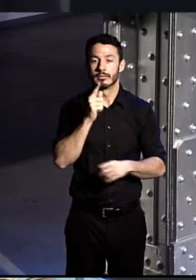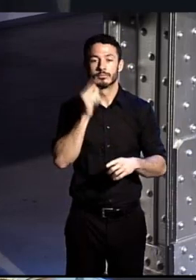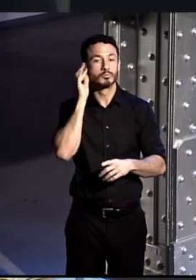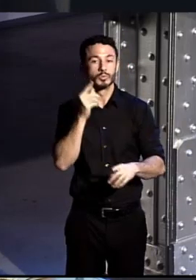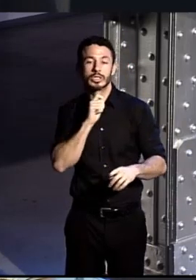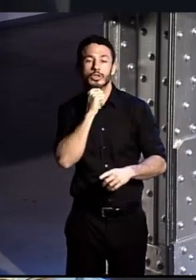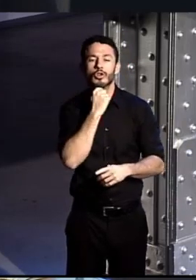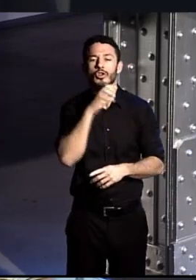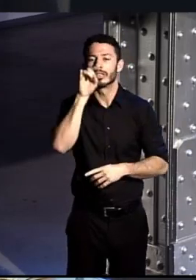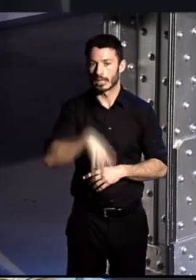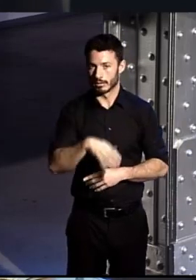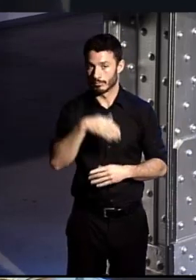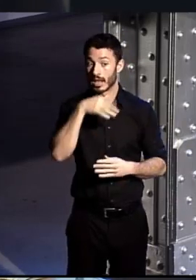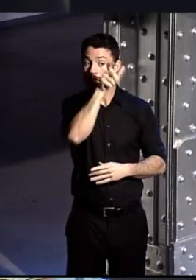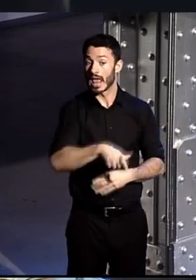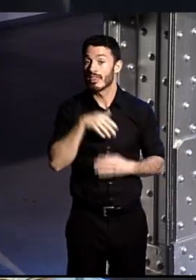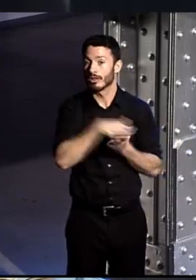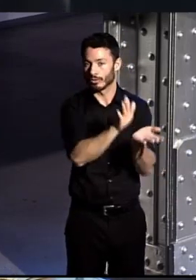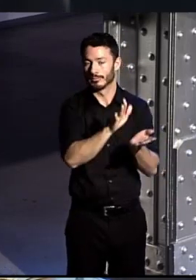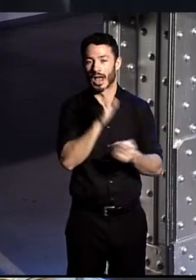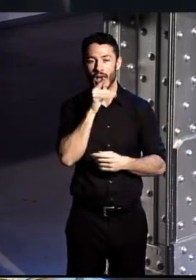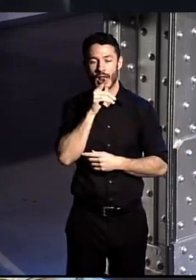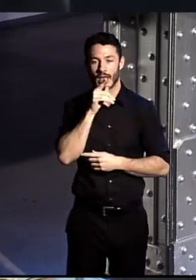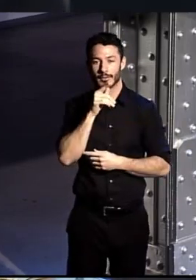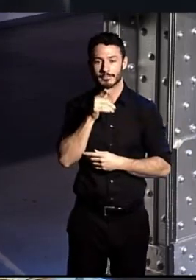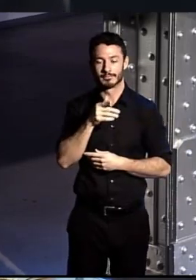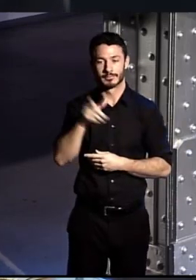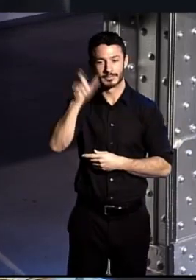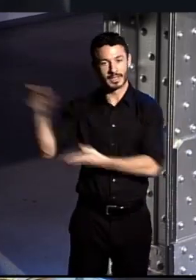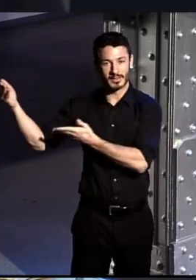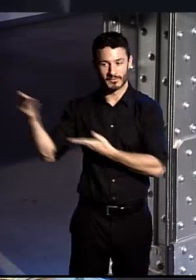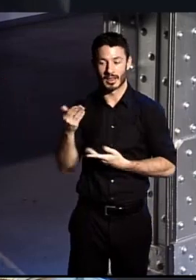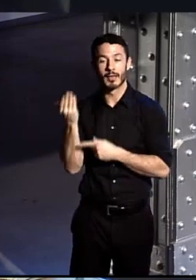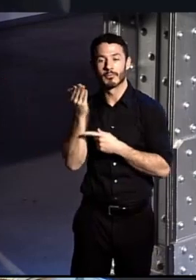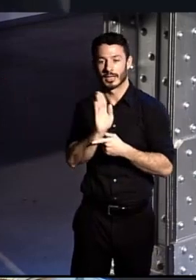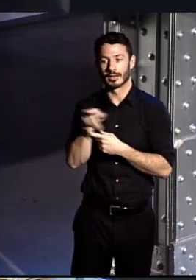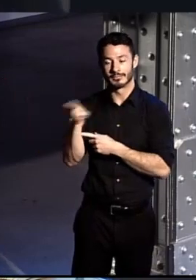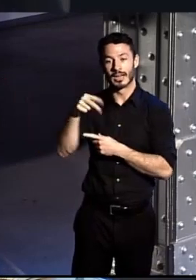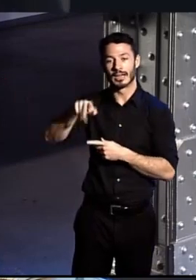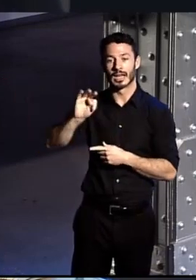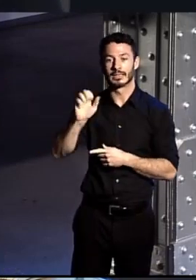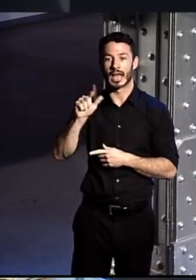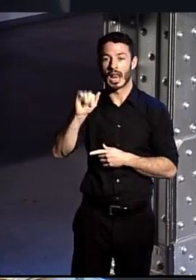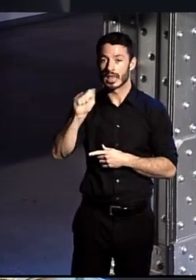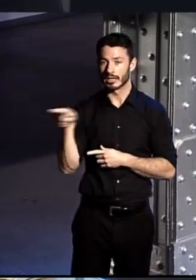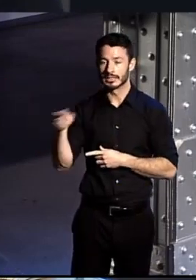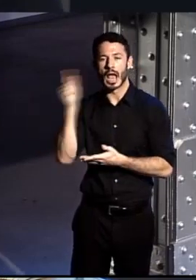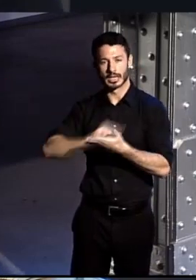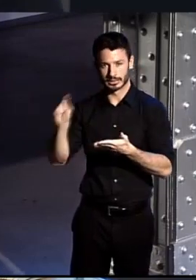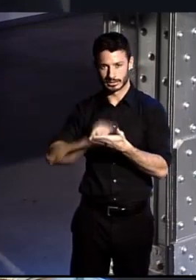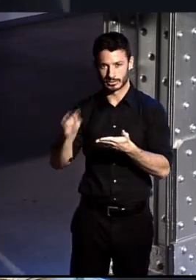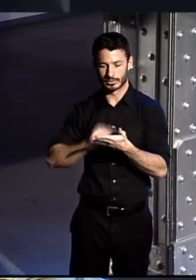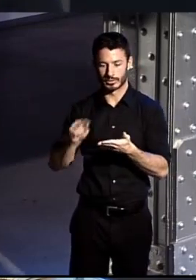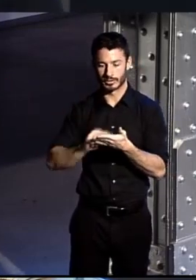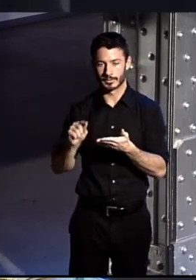Vamos a presentar a nuestra siguiente invitada. Natalia Carrero es escritora, además mañana va a estar aquí otra vez en